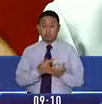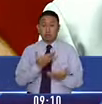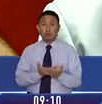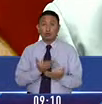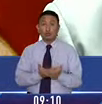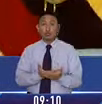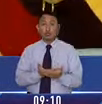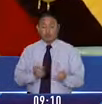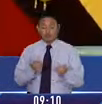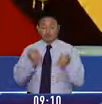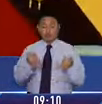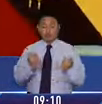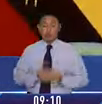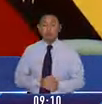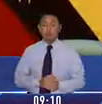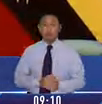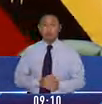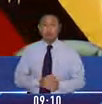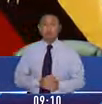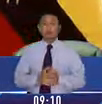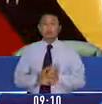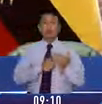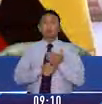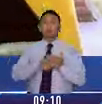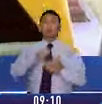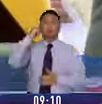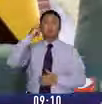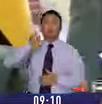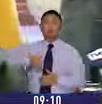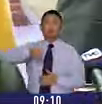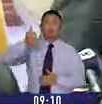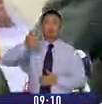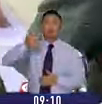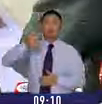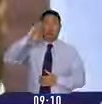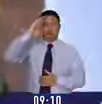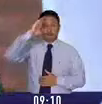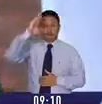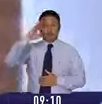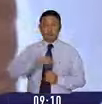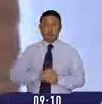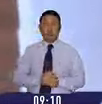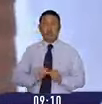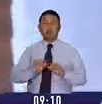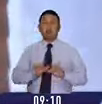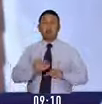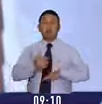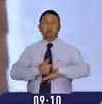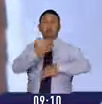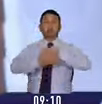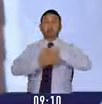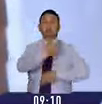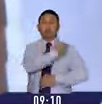de la UTN. Estuvieron presentes los ministros de Gobierno, del Interior y secretario jurídico de la